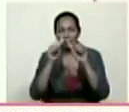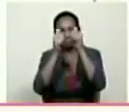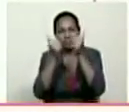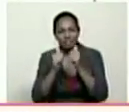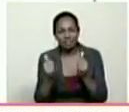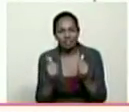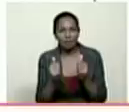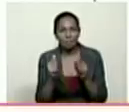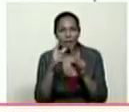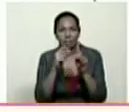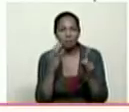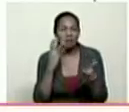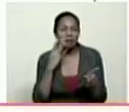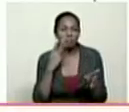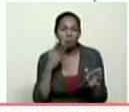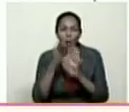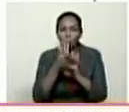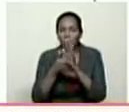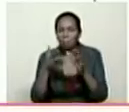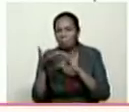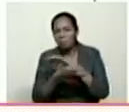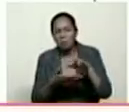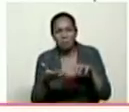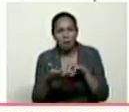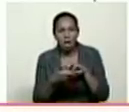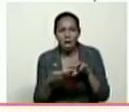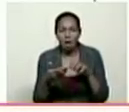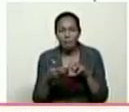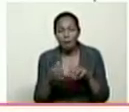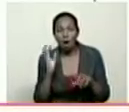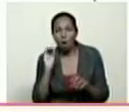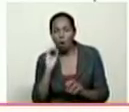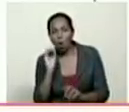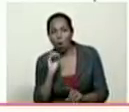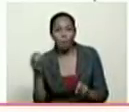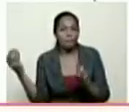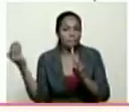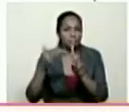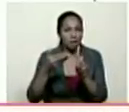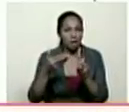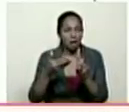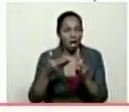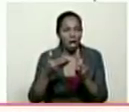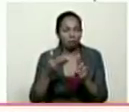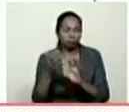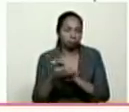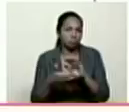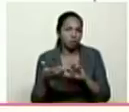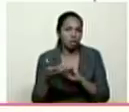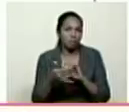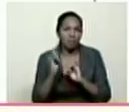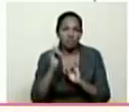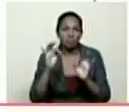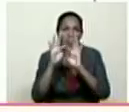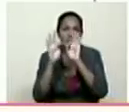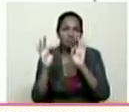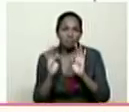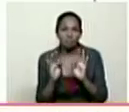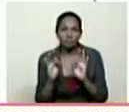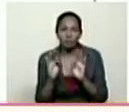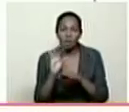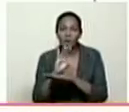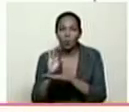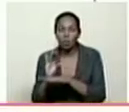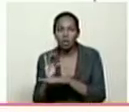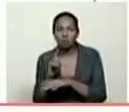cuando aparezca alguna falla o cuando aparezca algún ataque o cuando aparezca algún evento, esos mecanismos de protecciones, justamente como